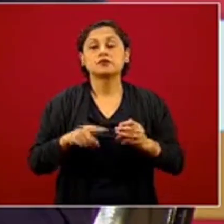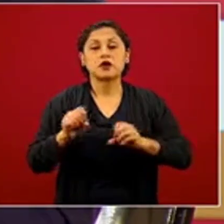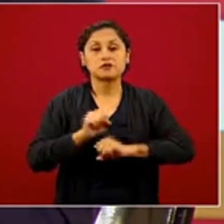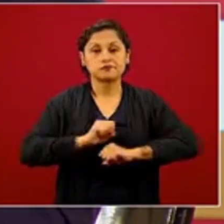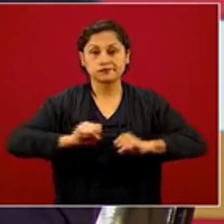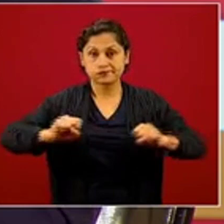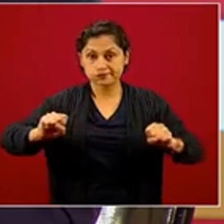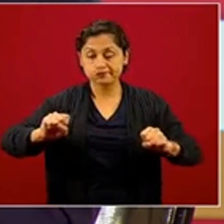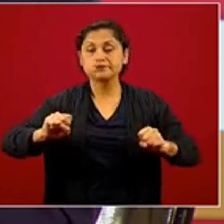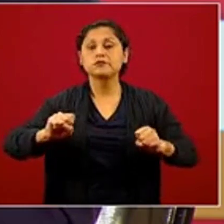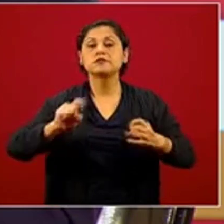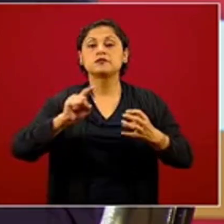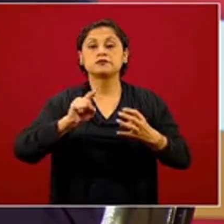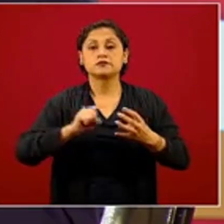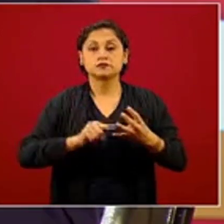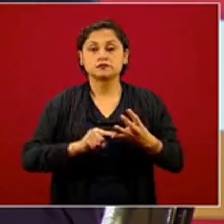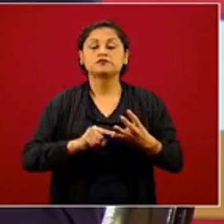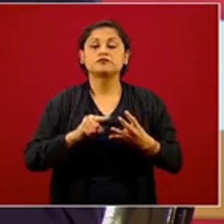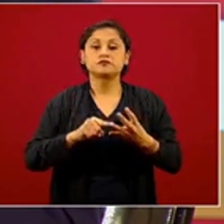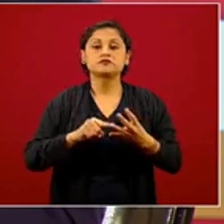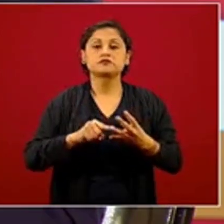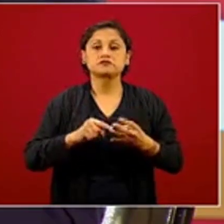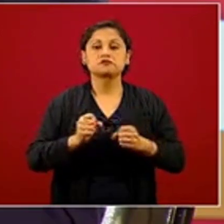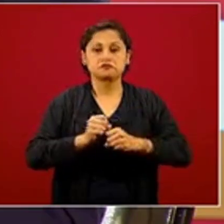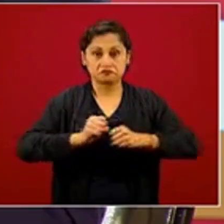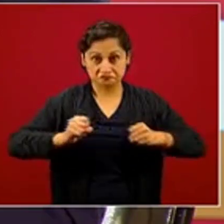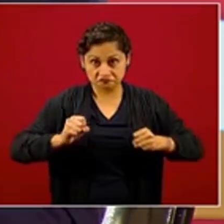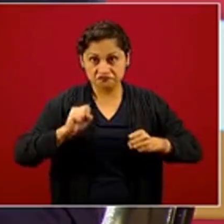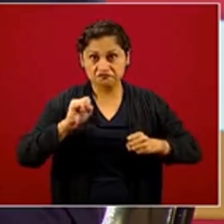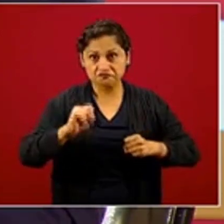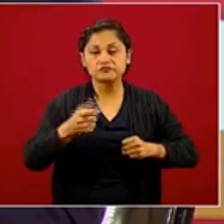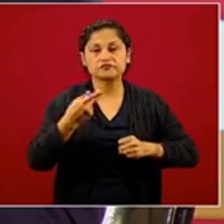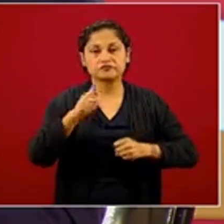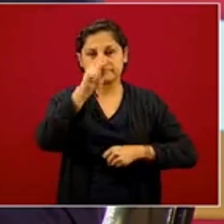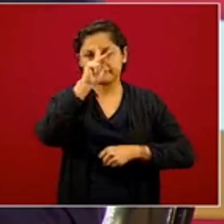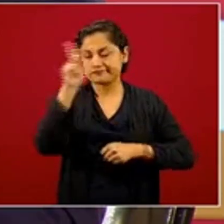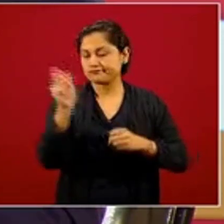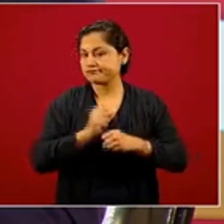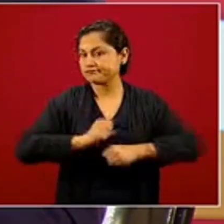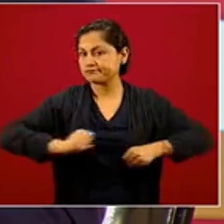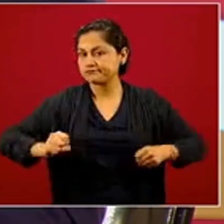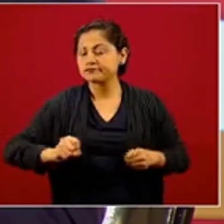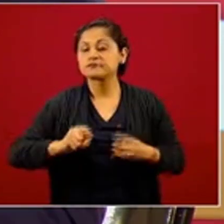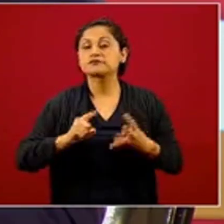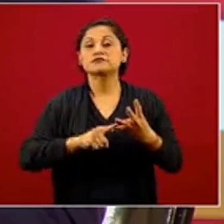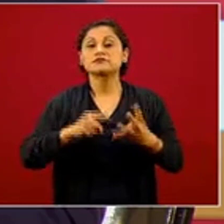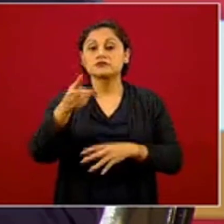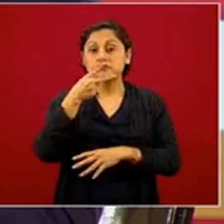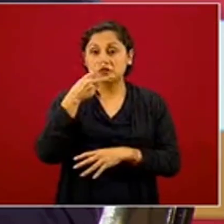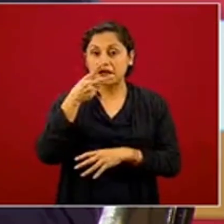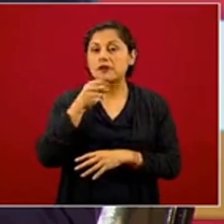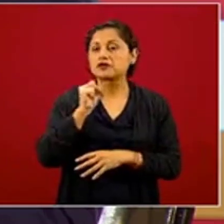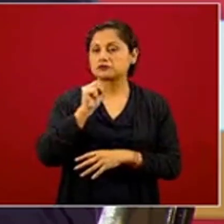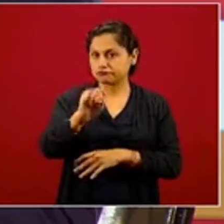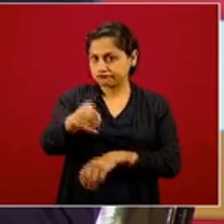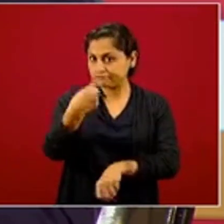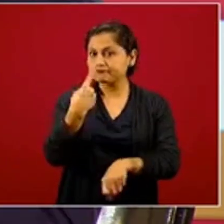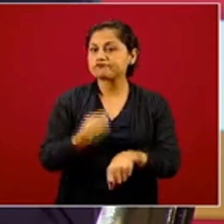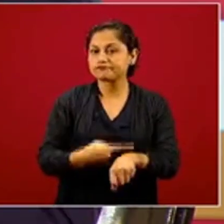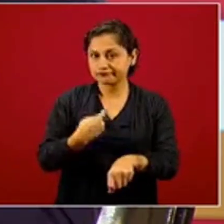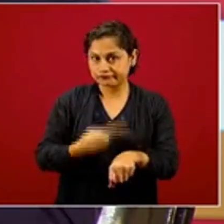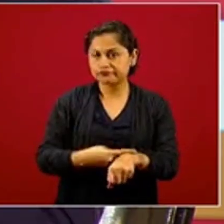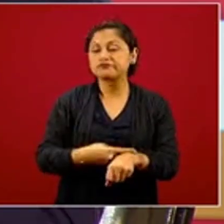obesidad y sobrepeso, pero particularmente obesidad, tabaquismo, que en sí mismo es una enfermedad, además de ser causa